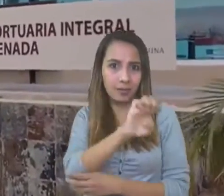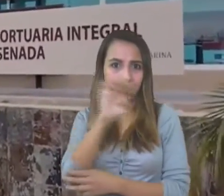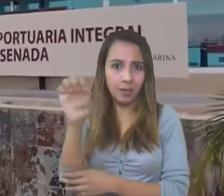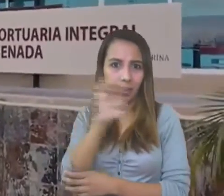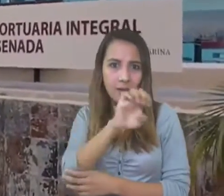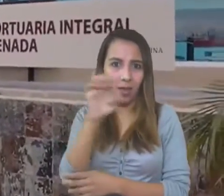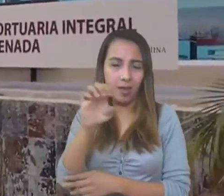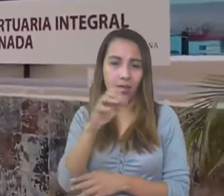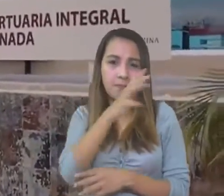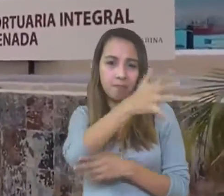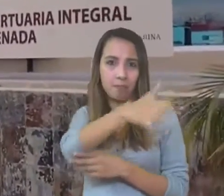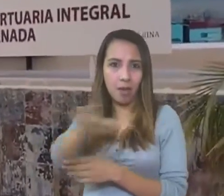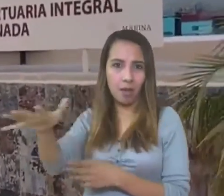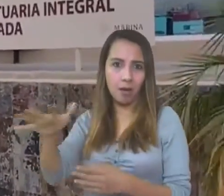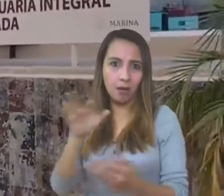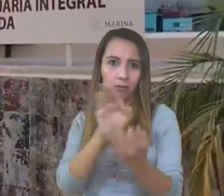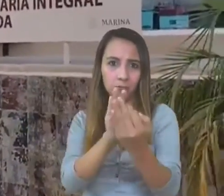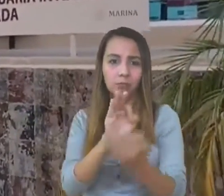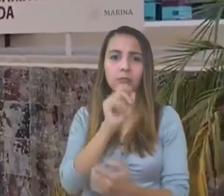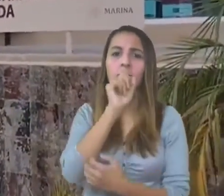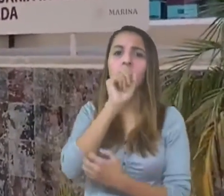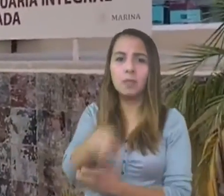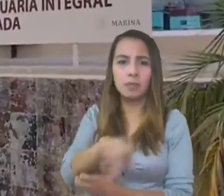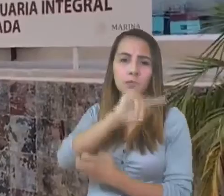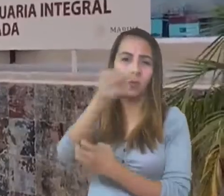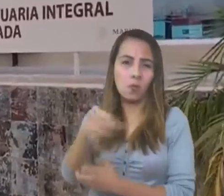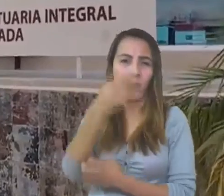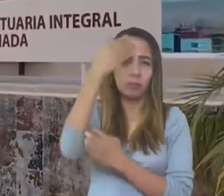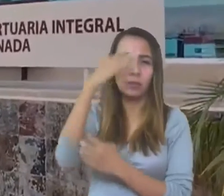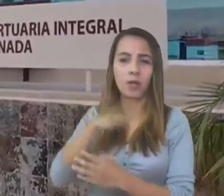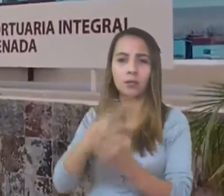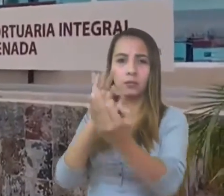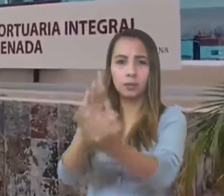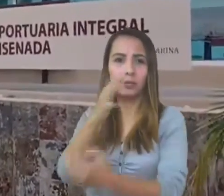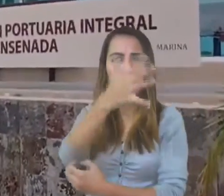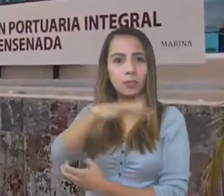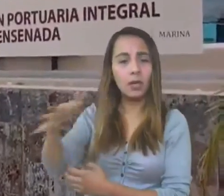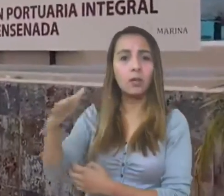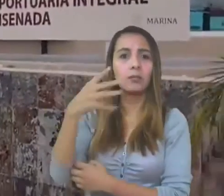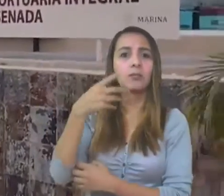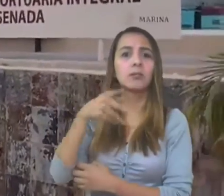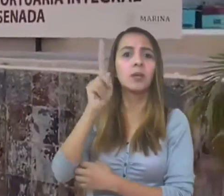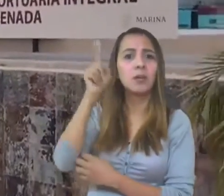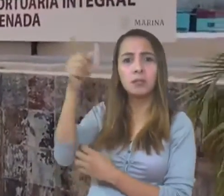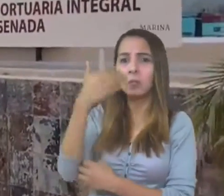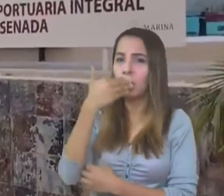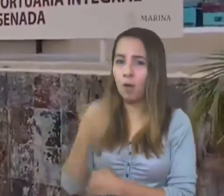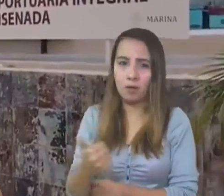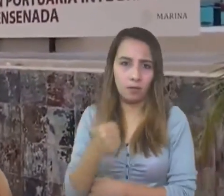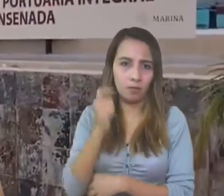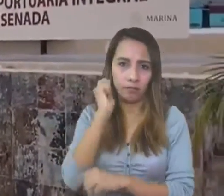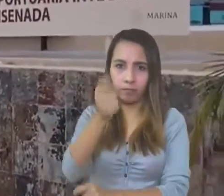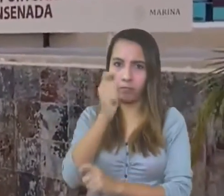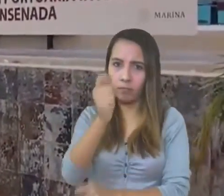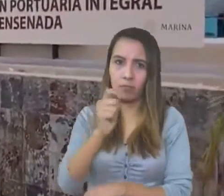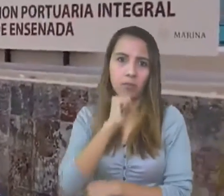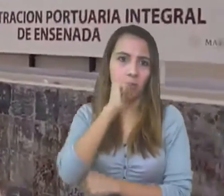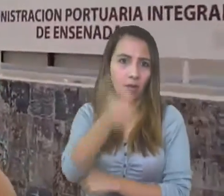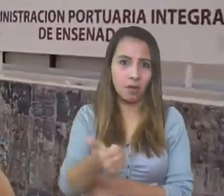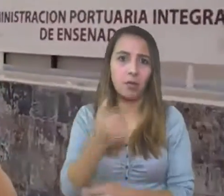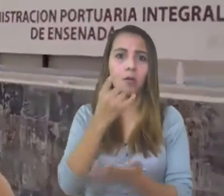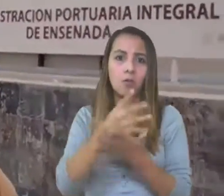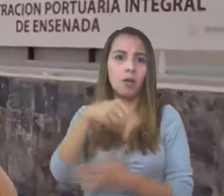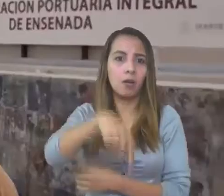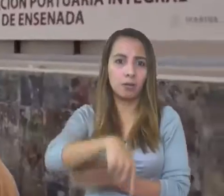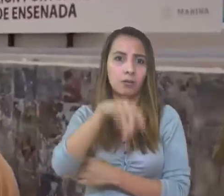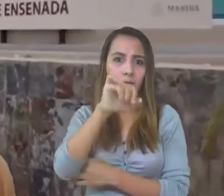pues también tiene, está en la costa del Pacífico, y pues allá no se desarrolla ninguna actividad pesquera. Y luego,